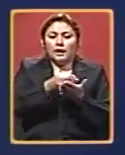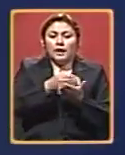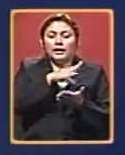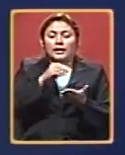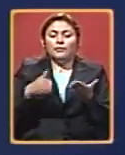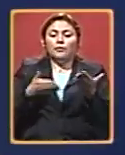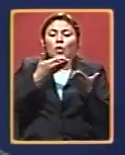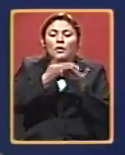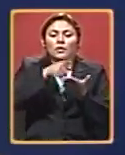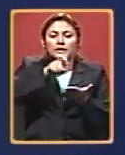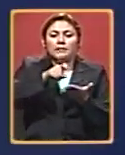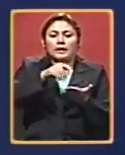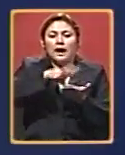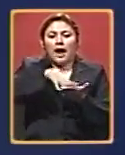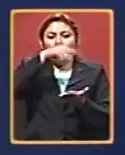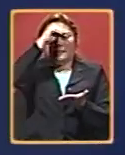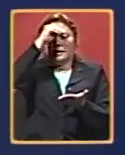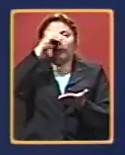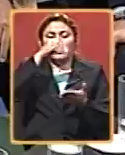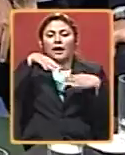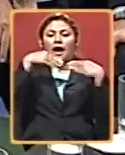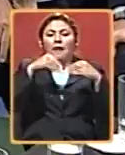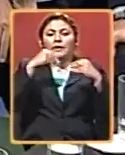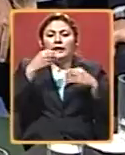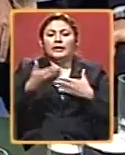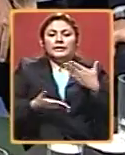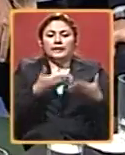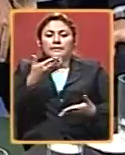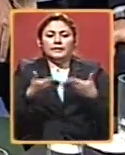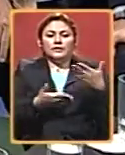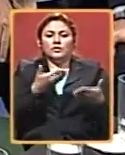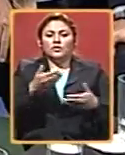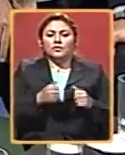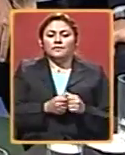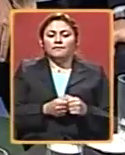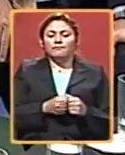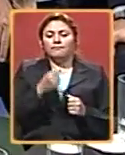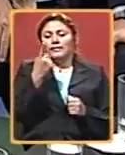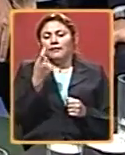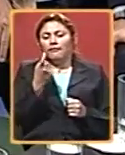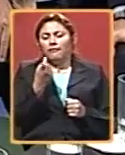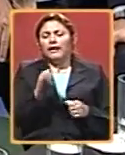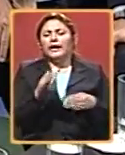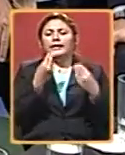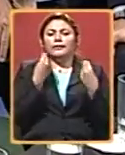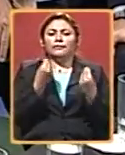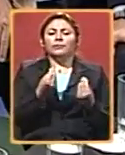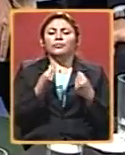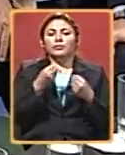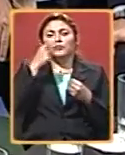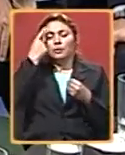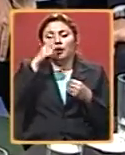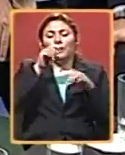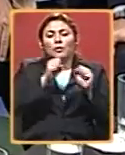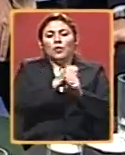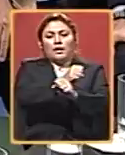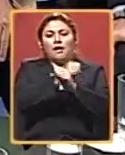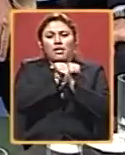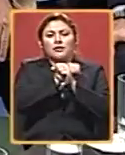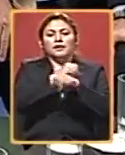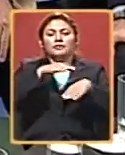que aprender a vender los servicios, ¿verdad? Es decir, falta mucho para poder